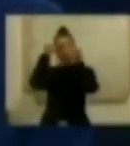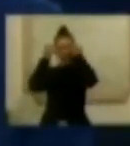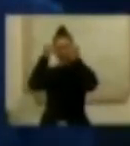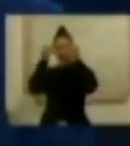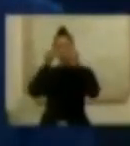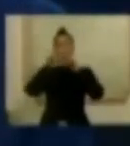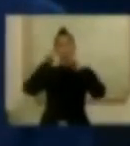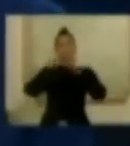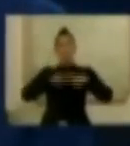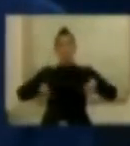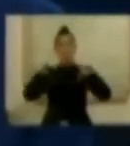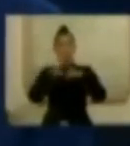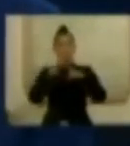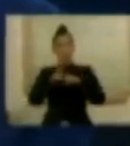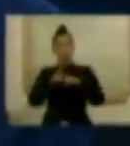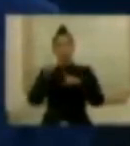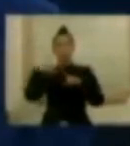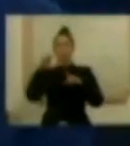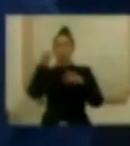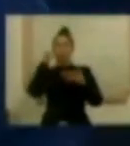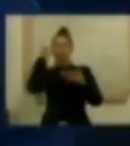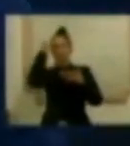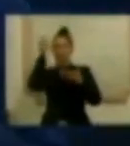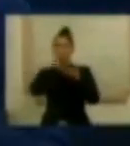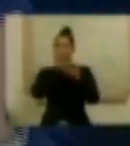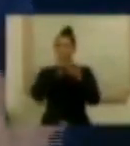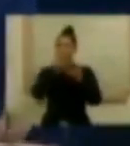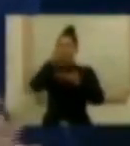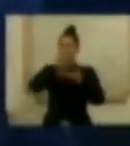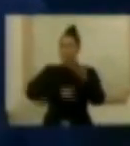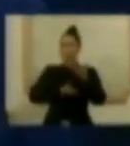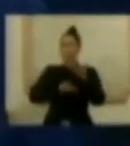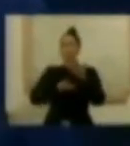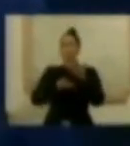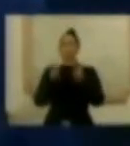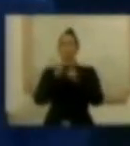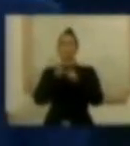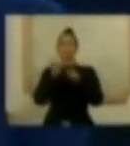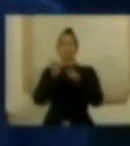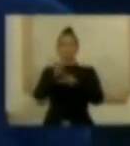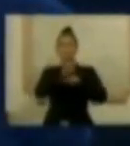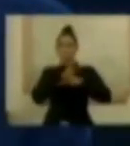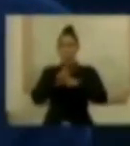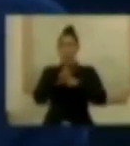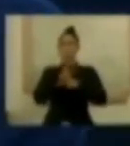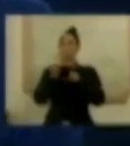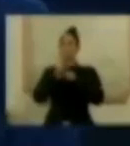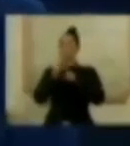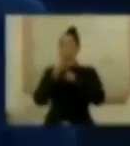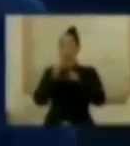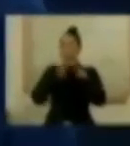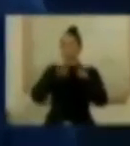político. Pero bien, esas medidas, si no cuentan con la disciplina y